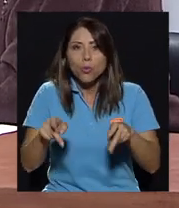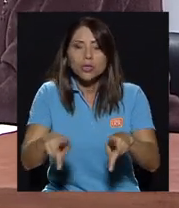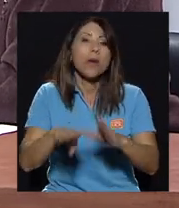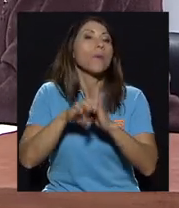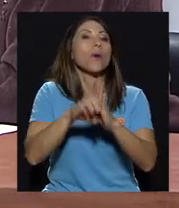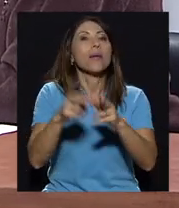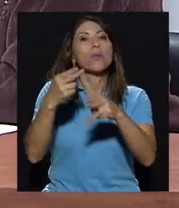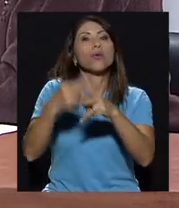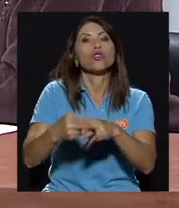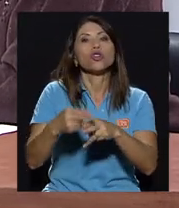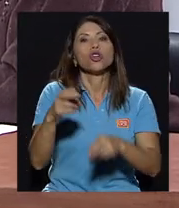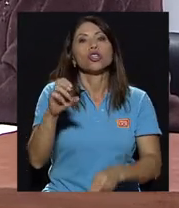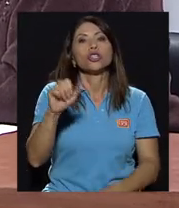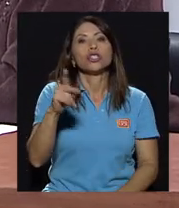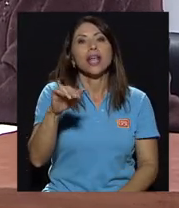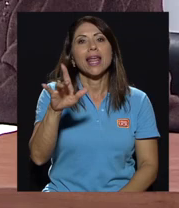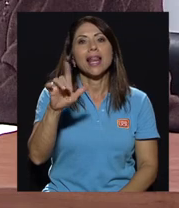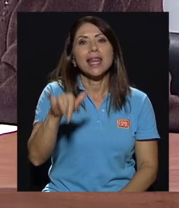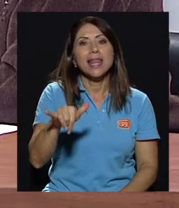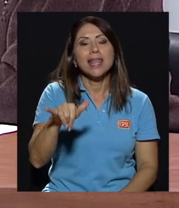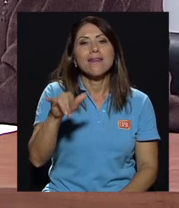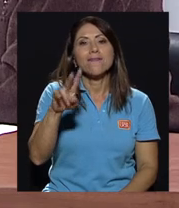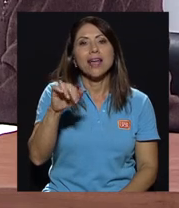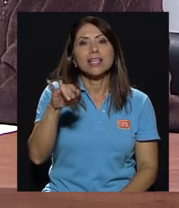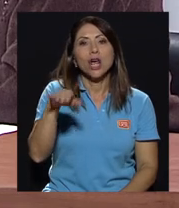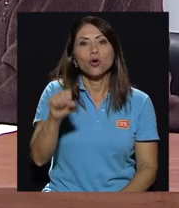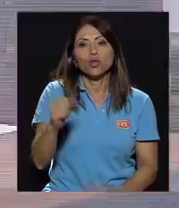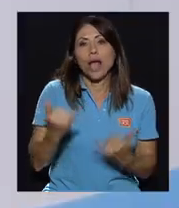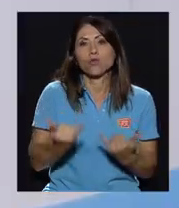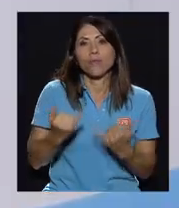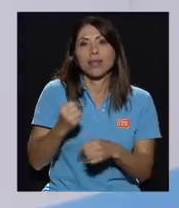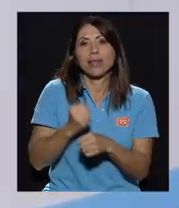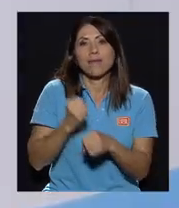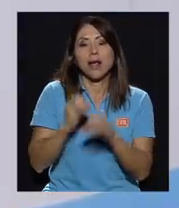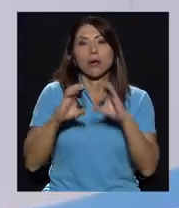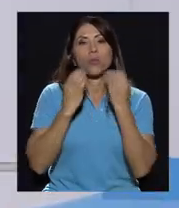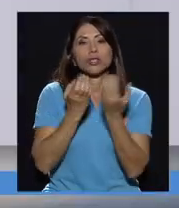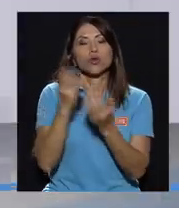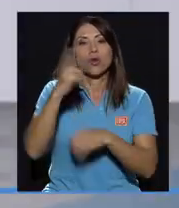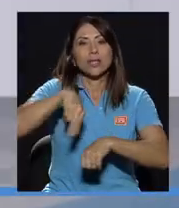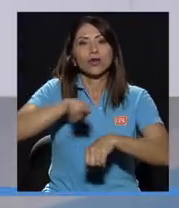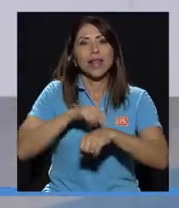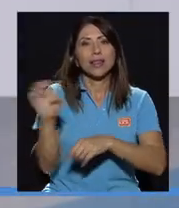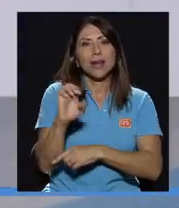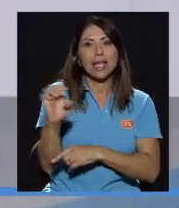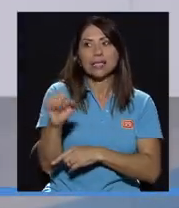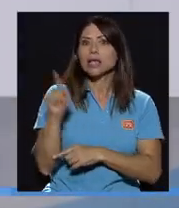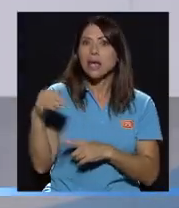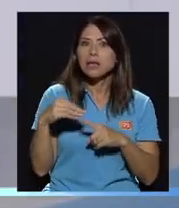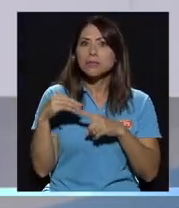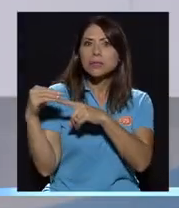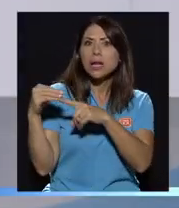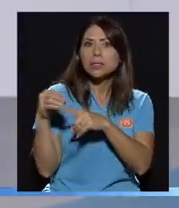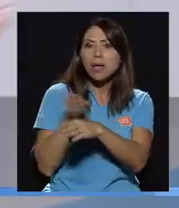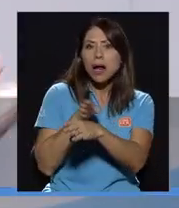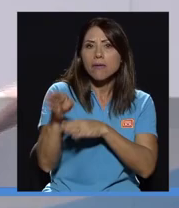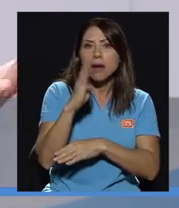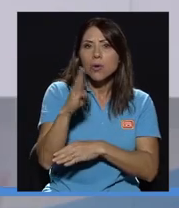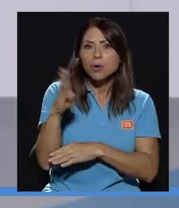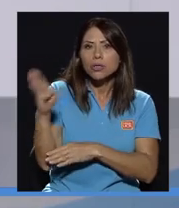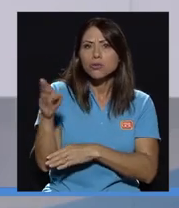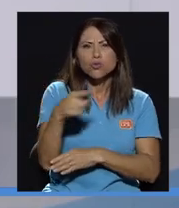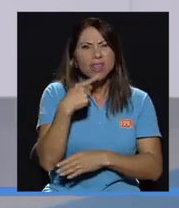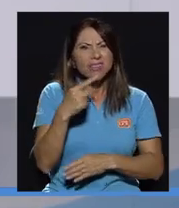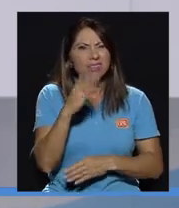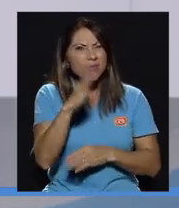ejemplo tenemos a yale y vallejos que actualmente trabaja en la comisión nacional de emergencias y ellos bibliotecóloga y usted se preguntará qué hacen algunos eso en la